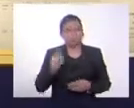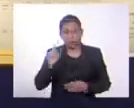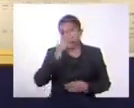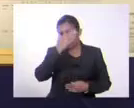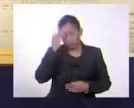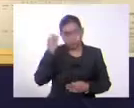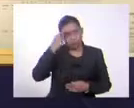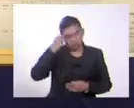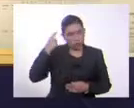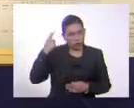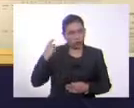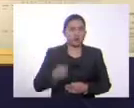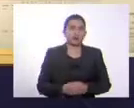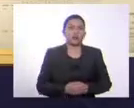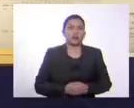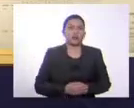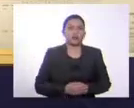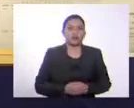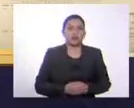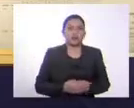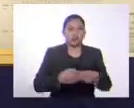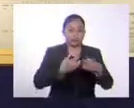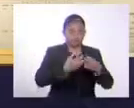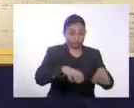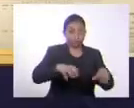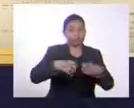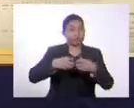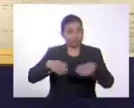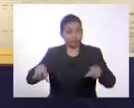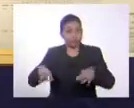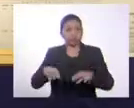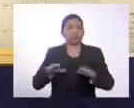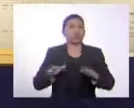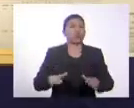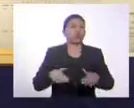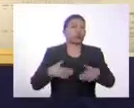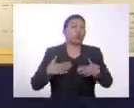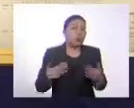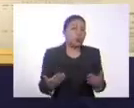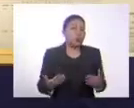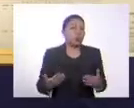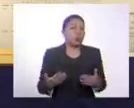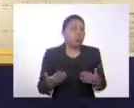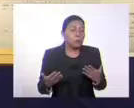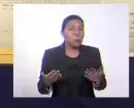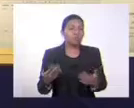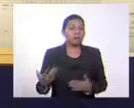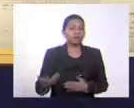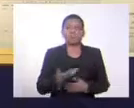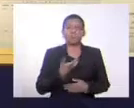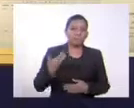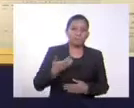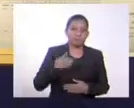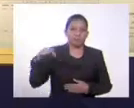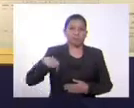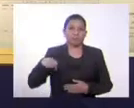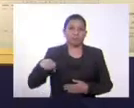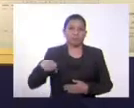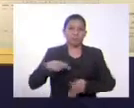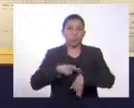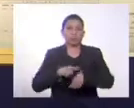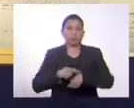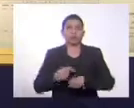que tenemos nosotros en la actualidad, y tenemos la separación de los poderes del Estado en tres: el ejecutivo,